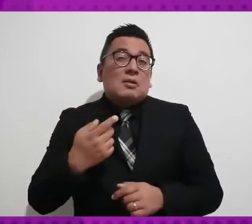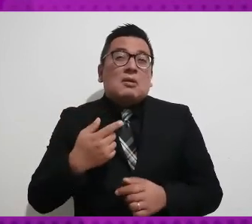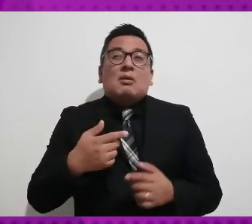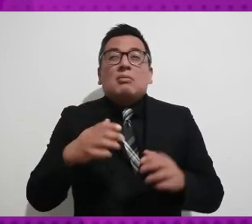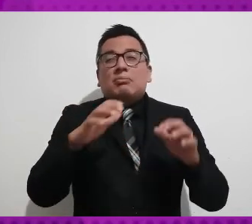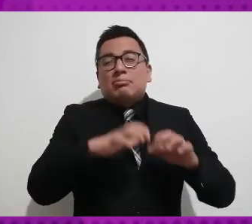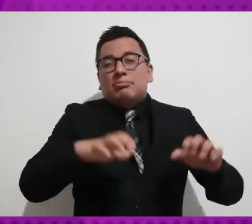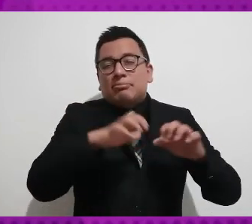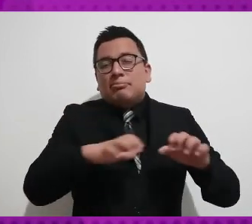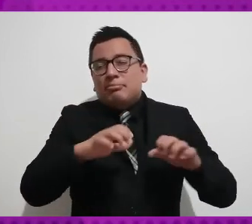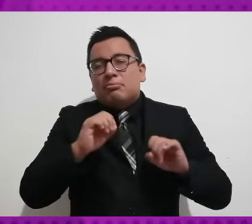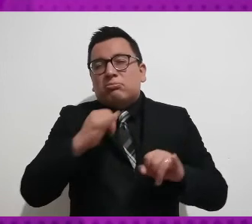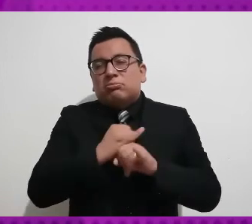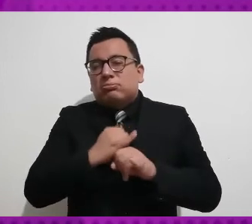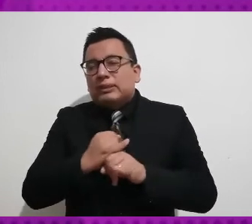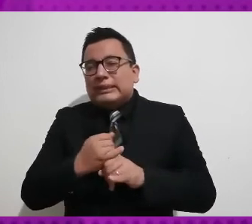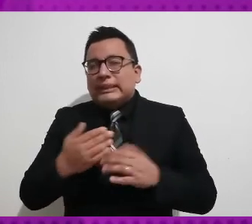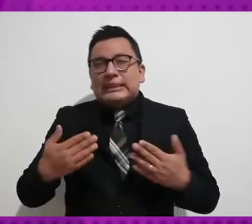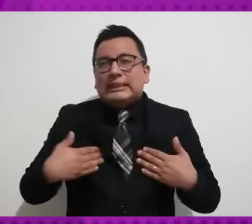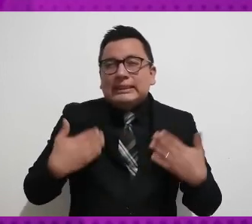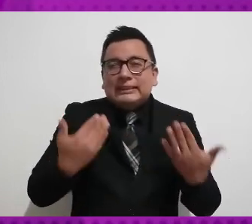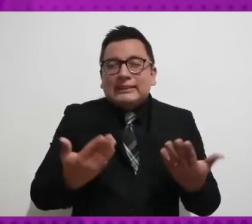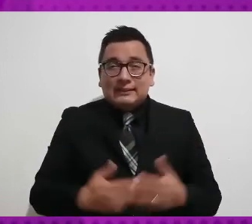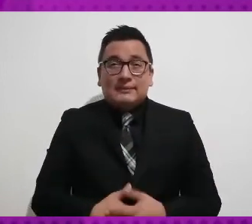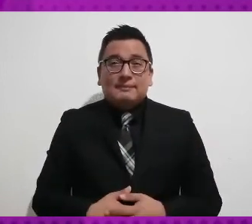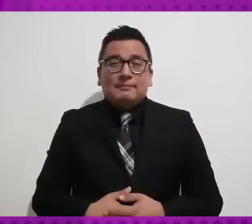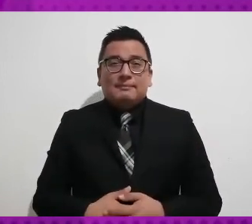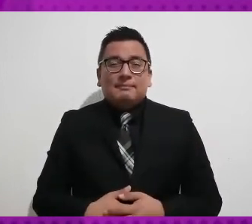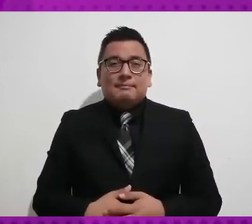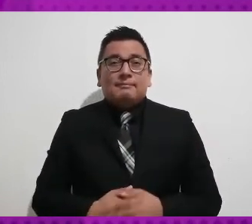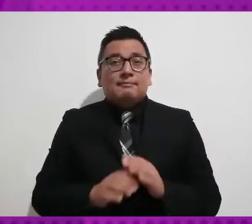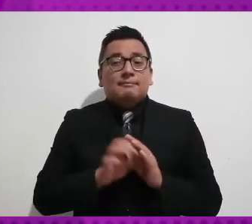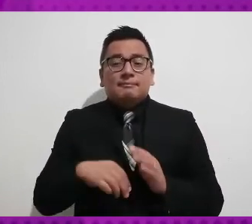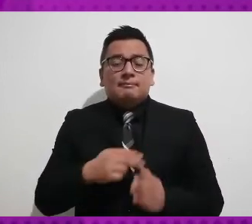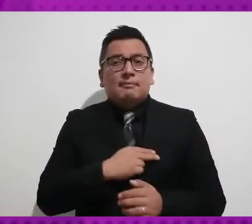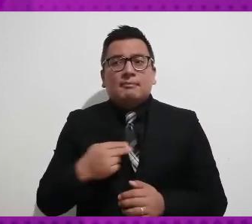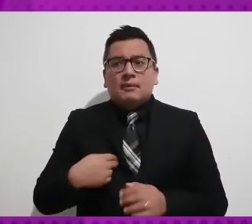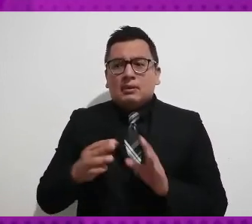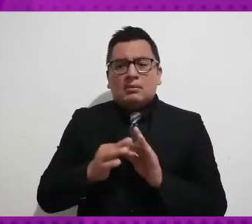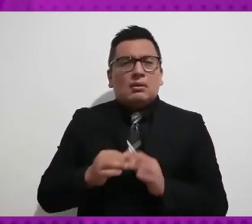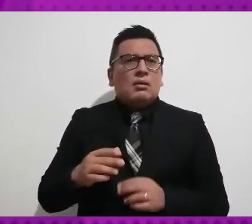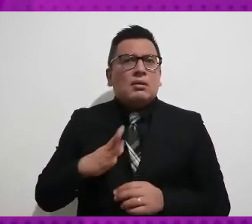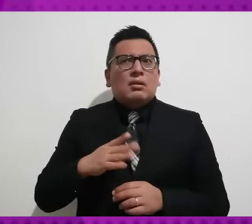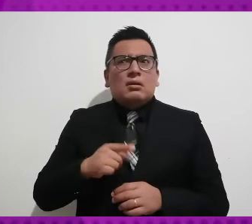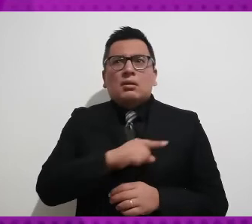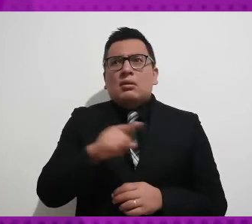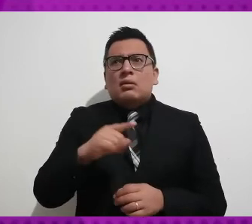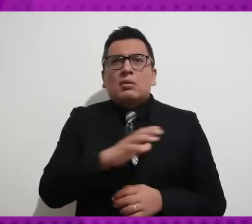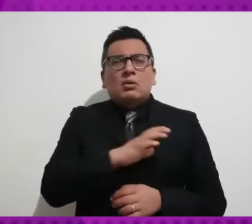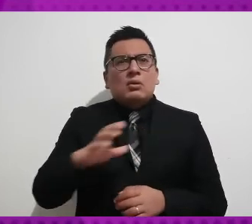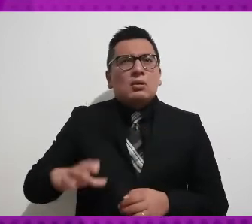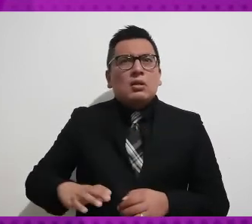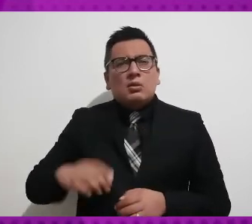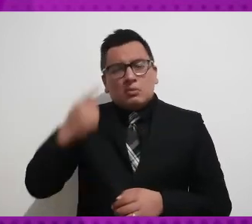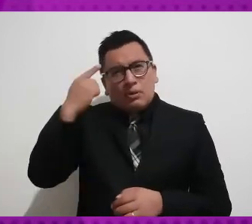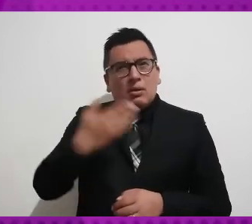al uso de las redes sociales. Tenemos ahorita lo que decía Jessica, campañas políticas de candidatos al legislativo